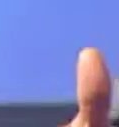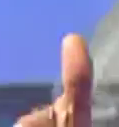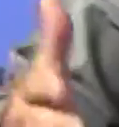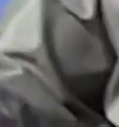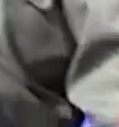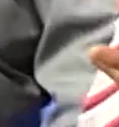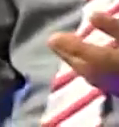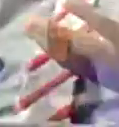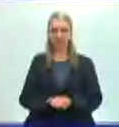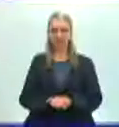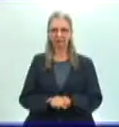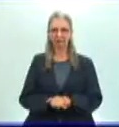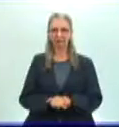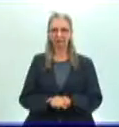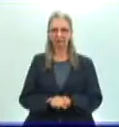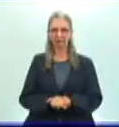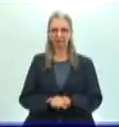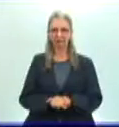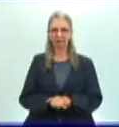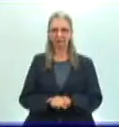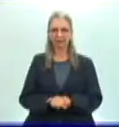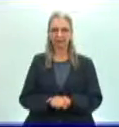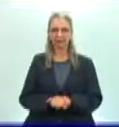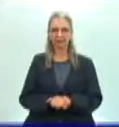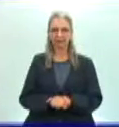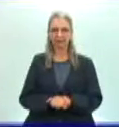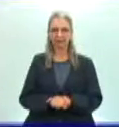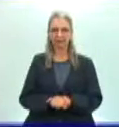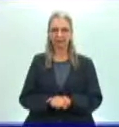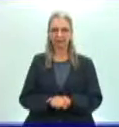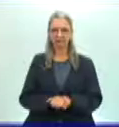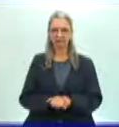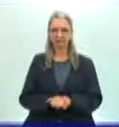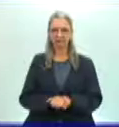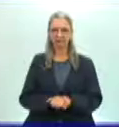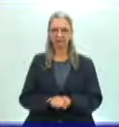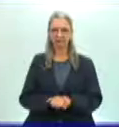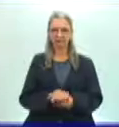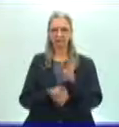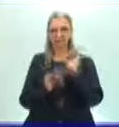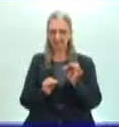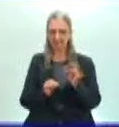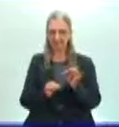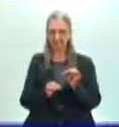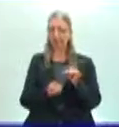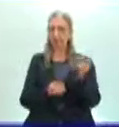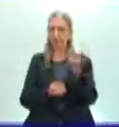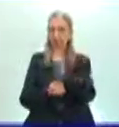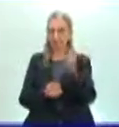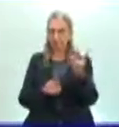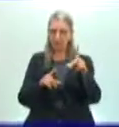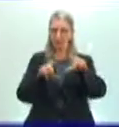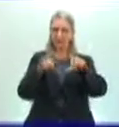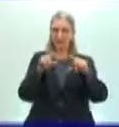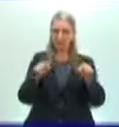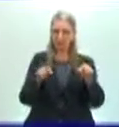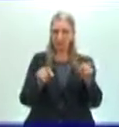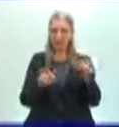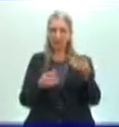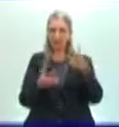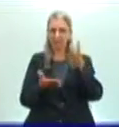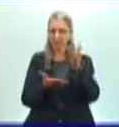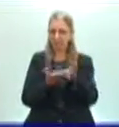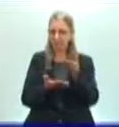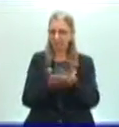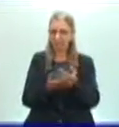Bueno, parece que la idea de demostración es demostrar que los triángulos tienen dos ángulos respectivamente iguales. Vamos a ver cómo podemos buscar